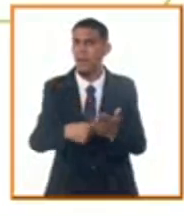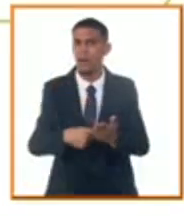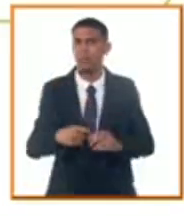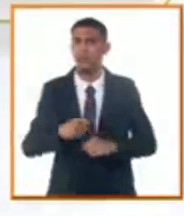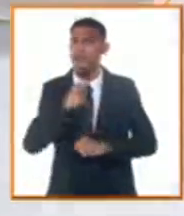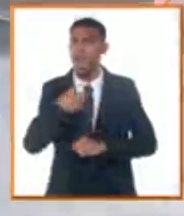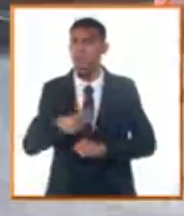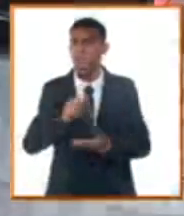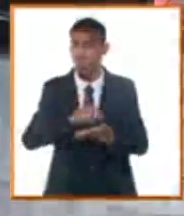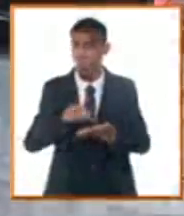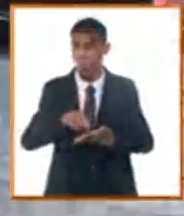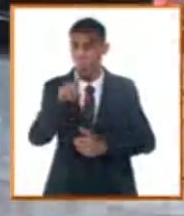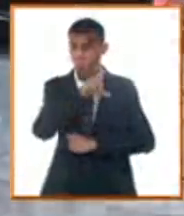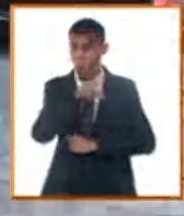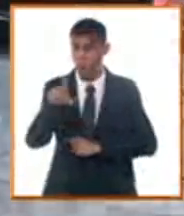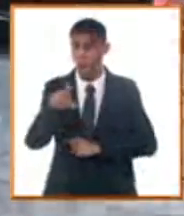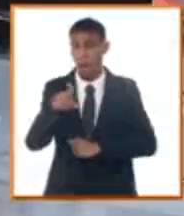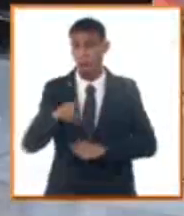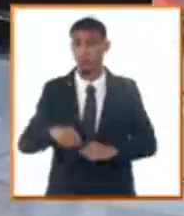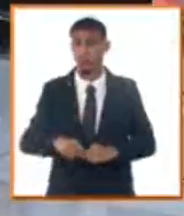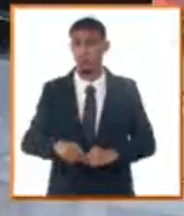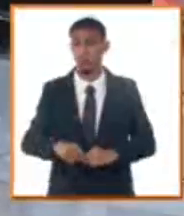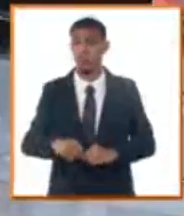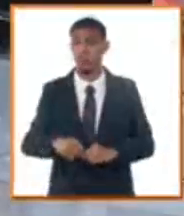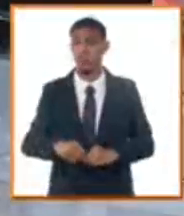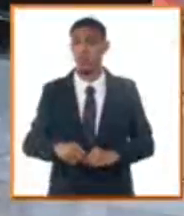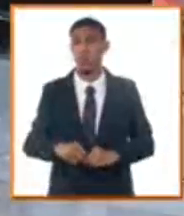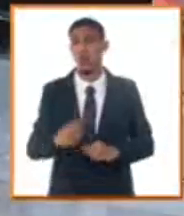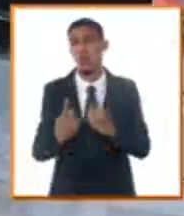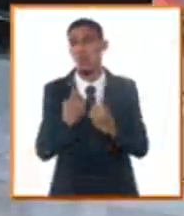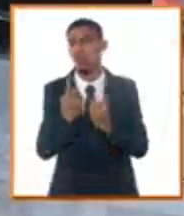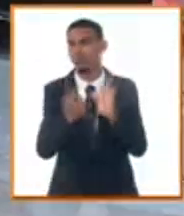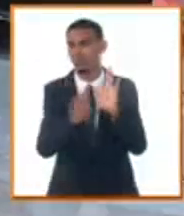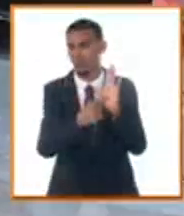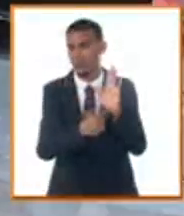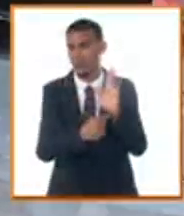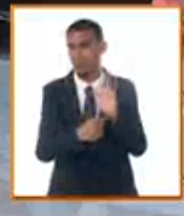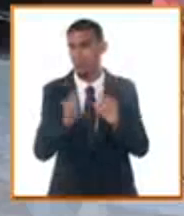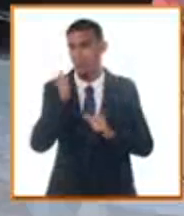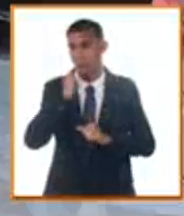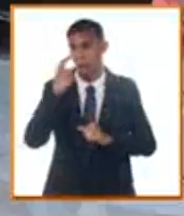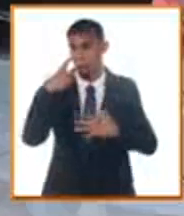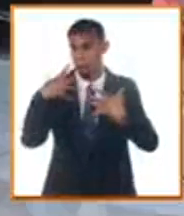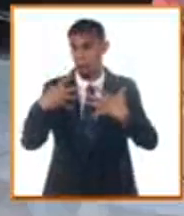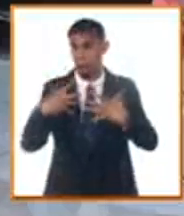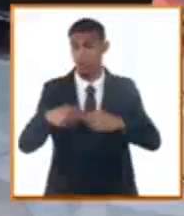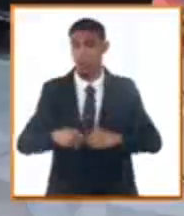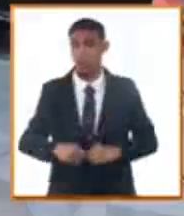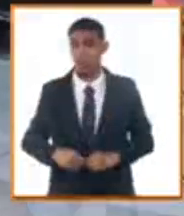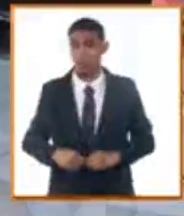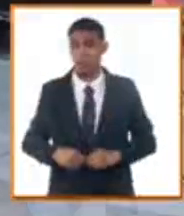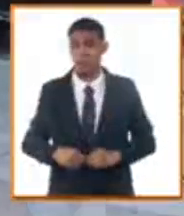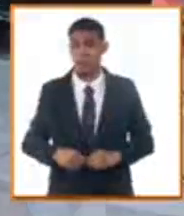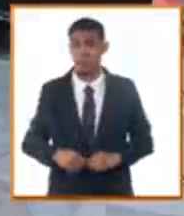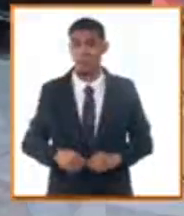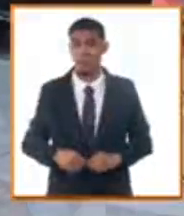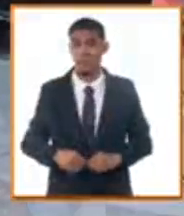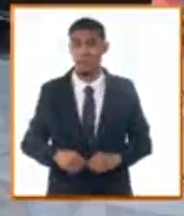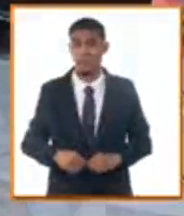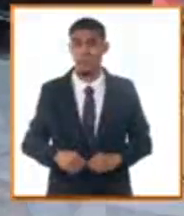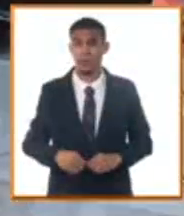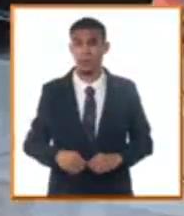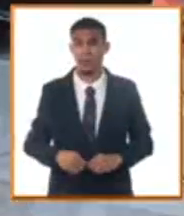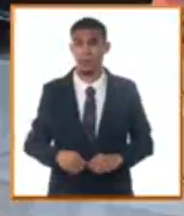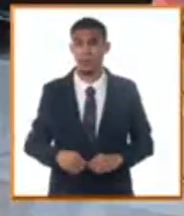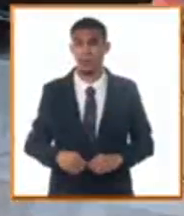bodega hablábamos, viceministra, que uno de los elementos clave, más allá del propósito, ¿no?, y de la ampliación que se ha